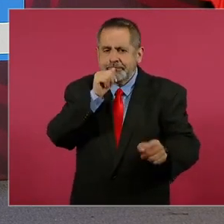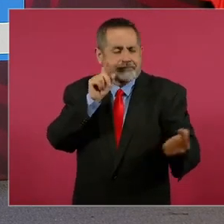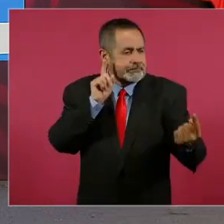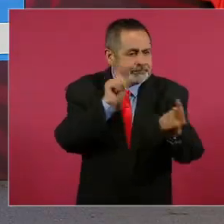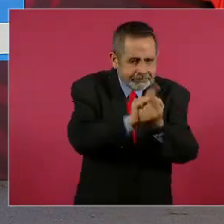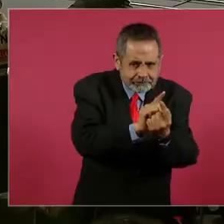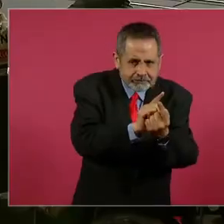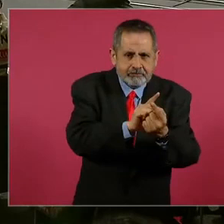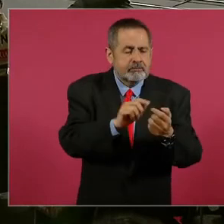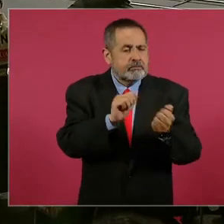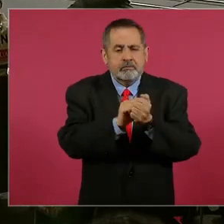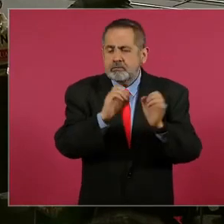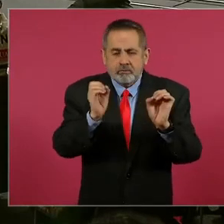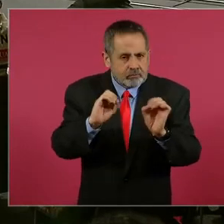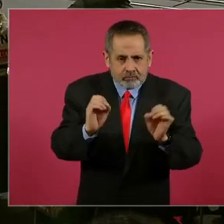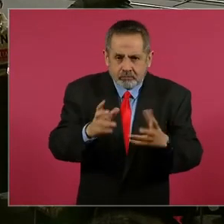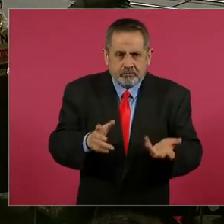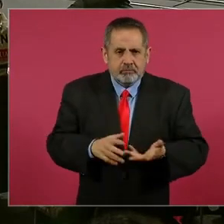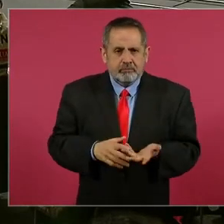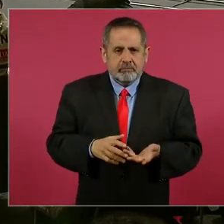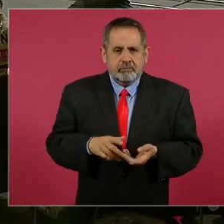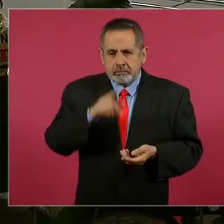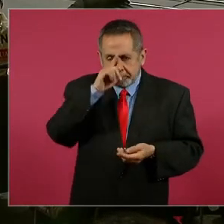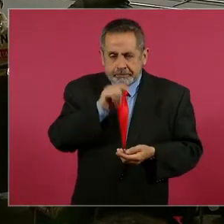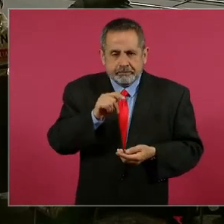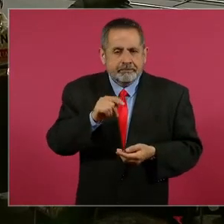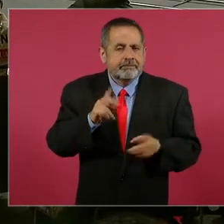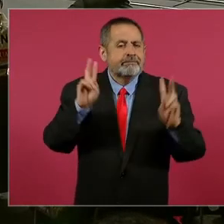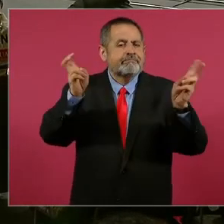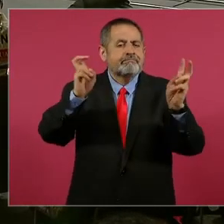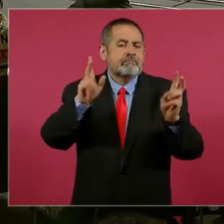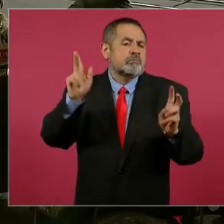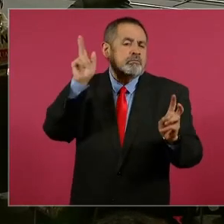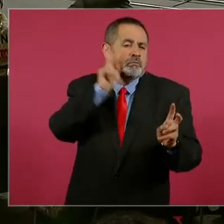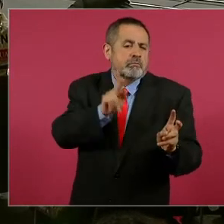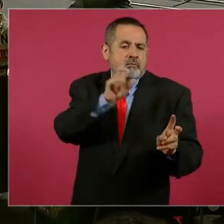visto, no tenemos la prueba de vida,